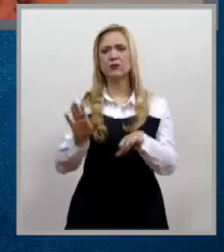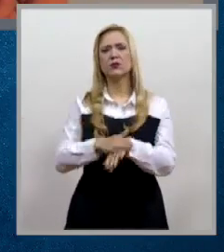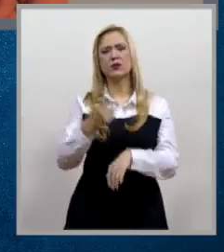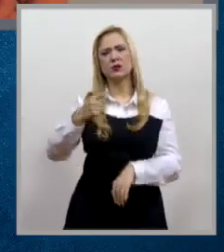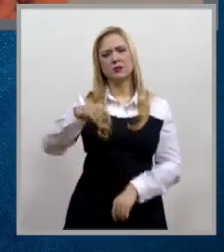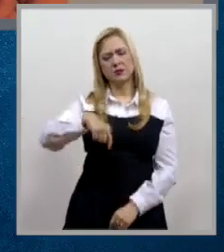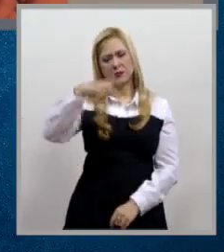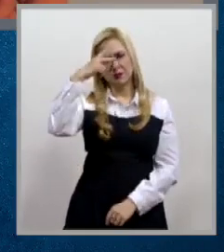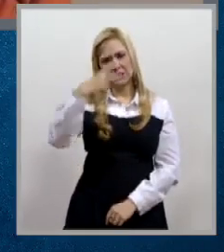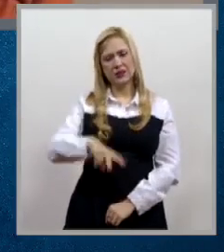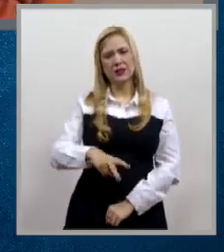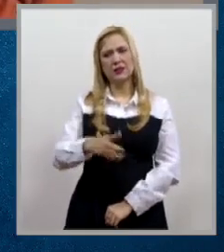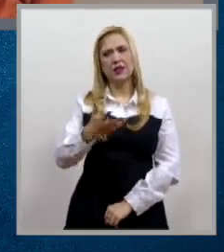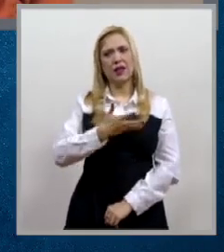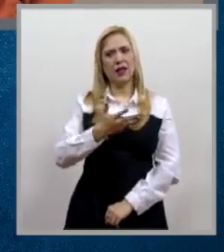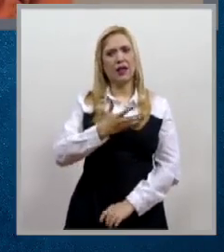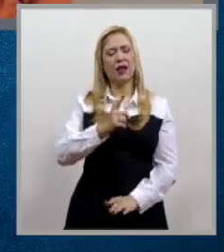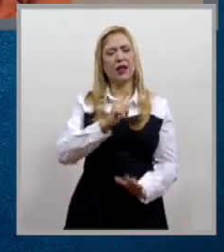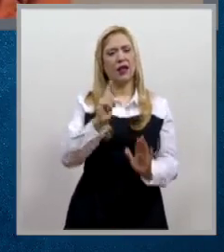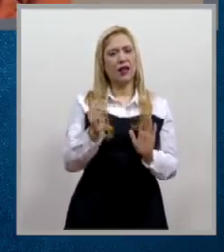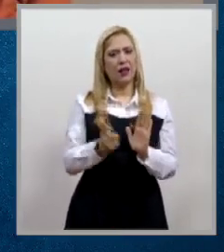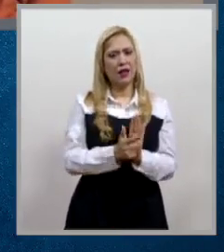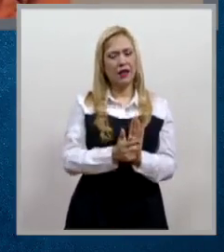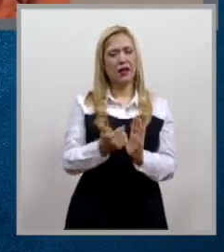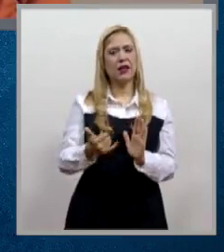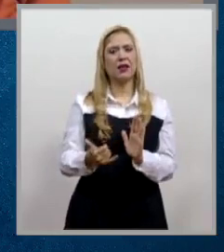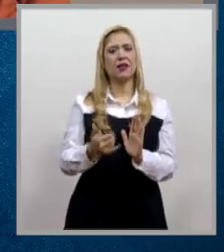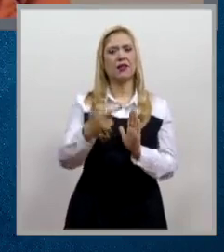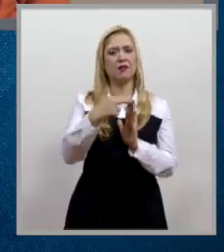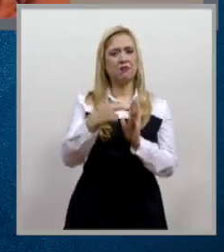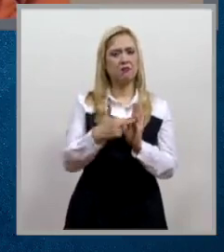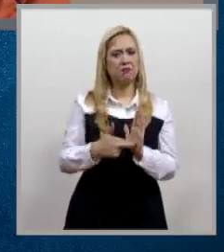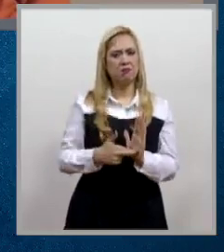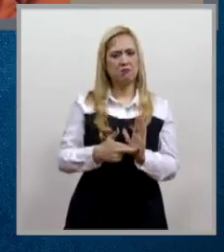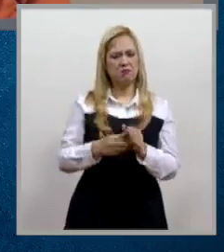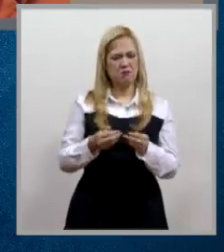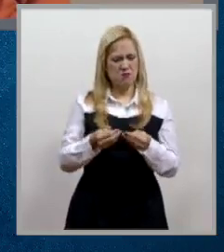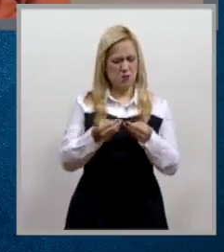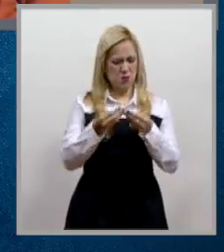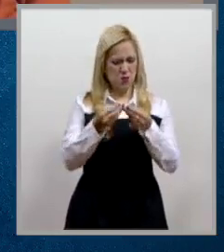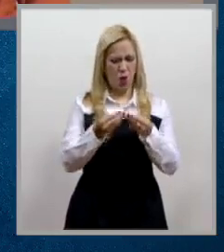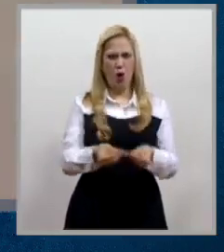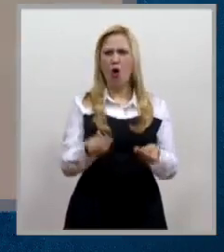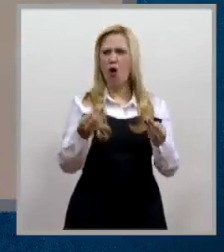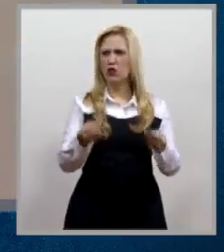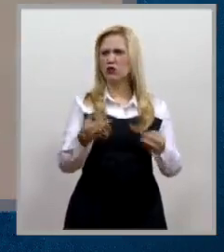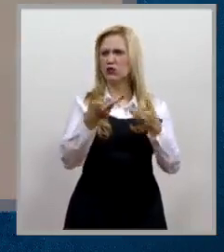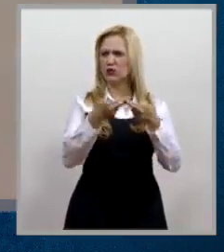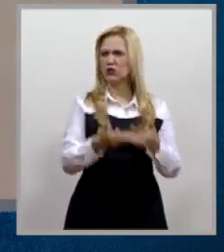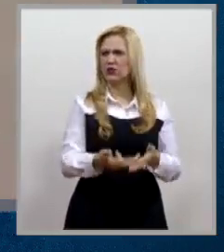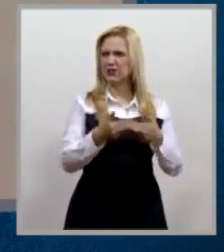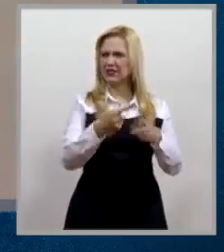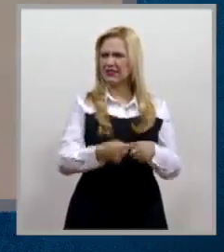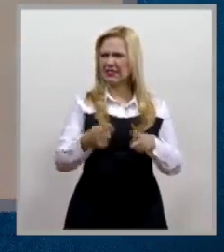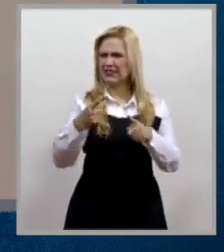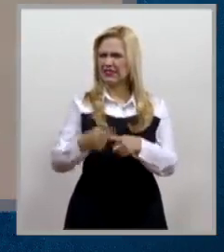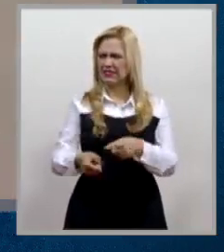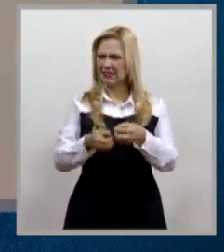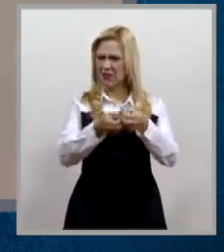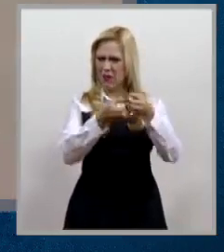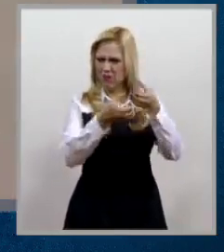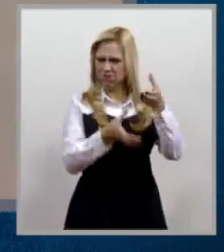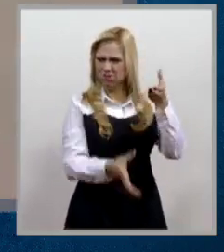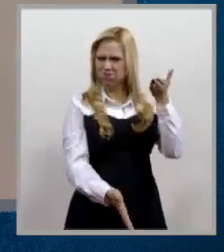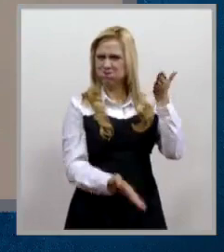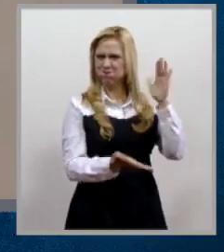México tiene leyes y un marco normativo tan robusto, tan sólido, y al mismo tiempo